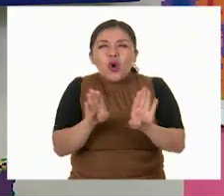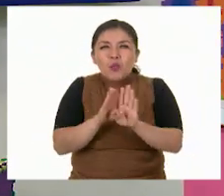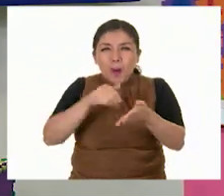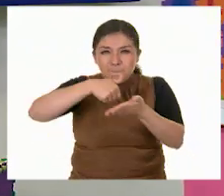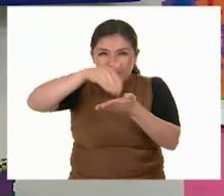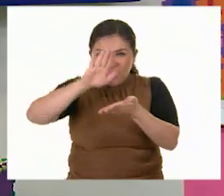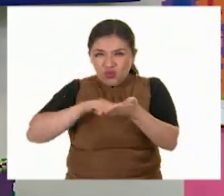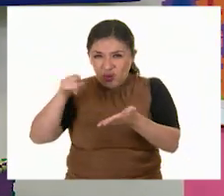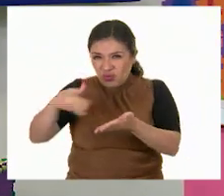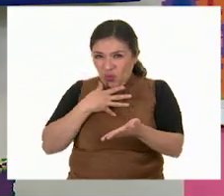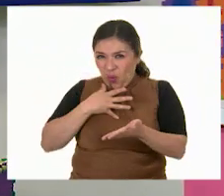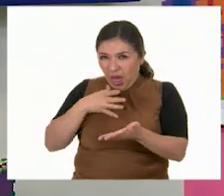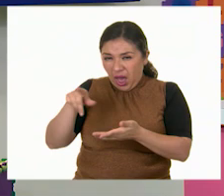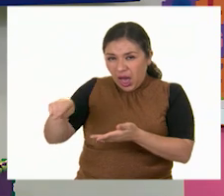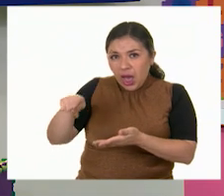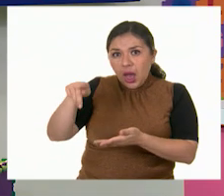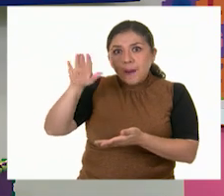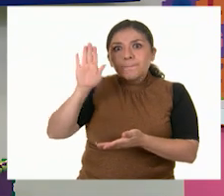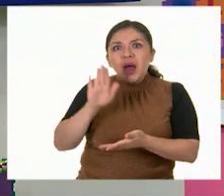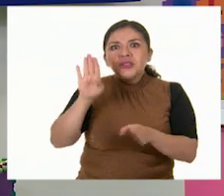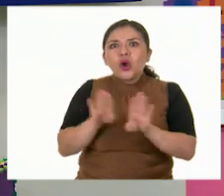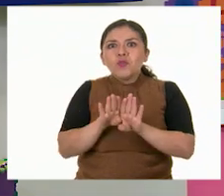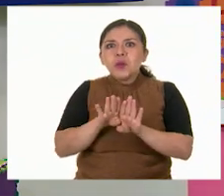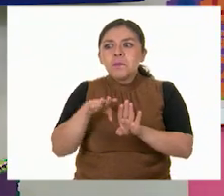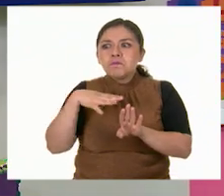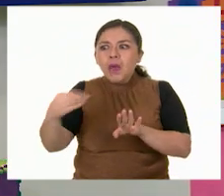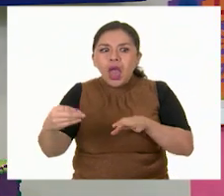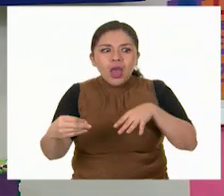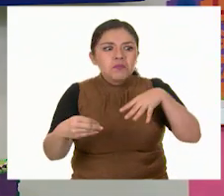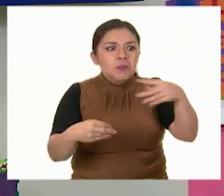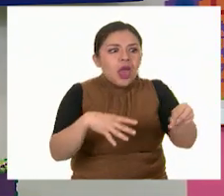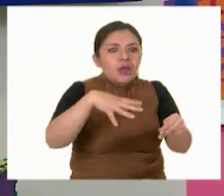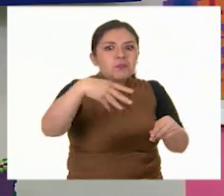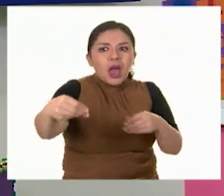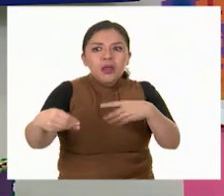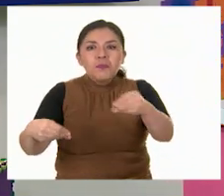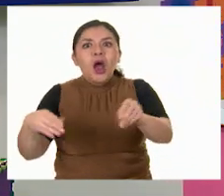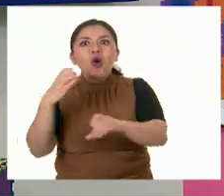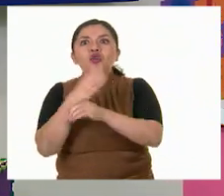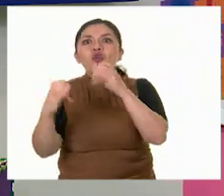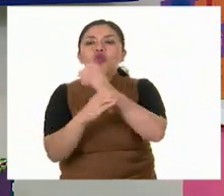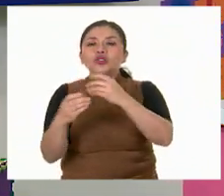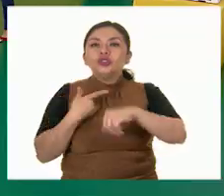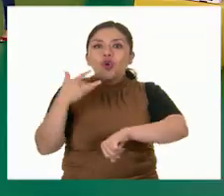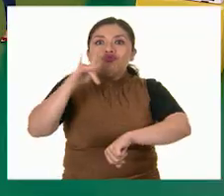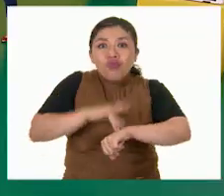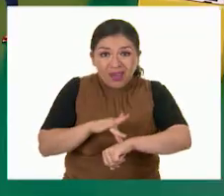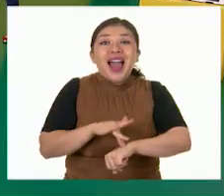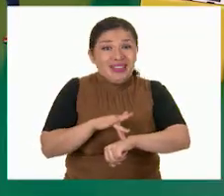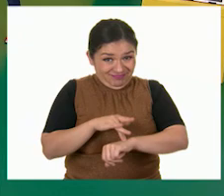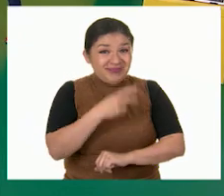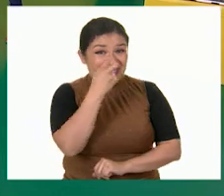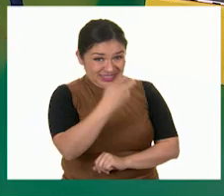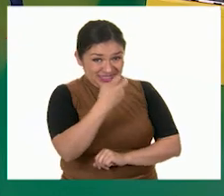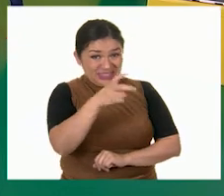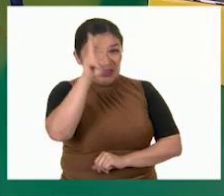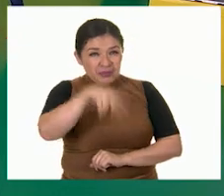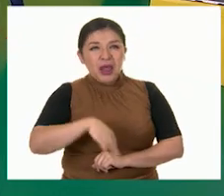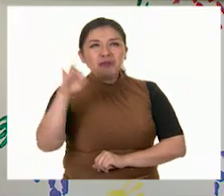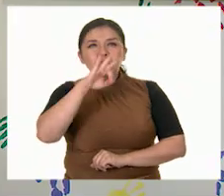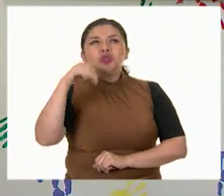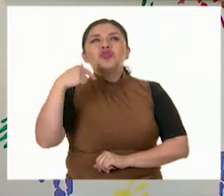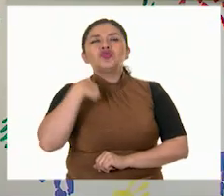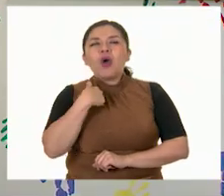mano, se irían quedando poco a poco en todo lo que tocas. Así es. Imagínate si me toco